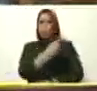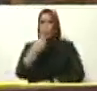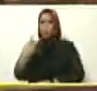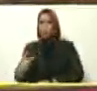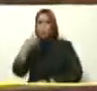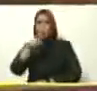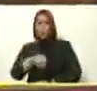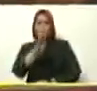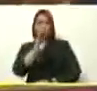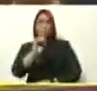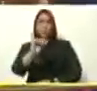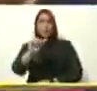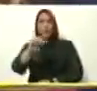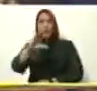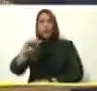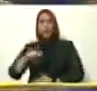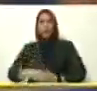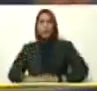Boyacá.